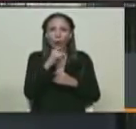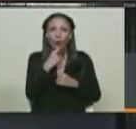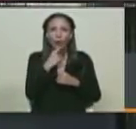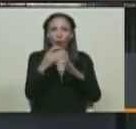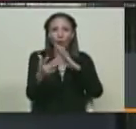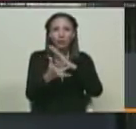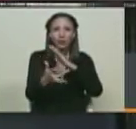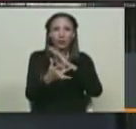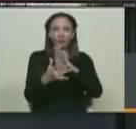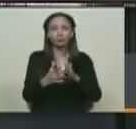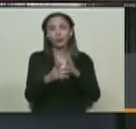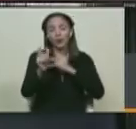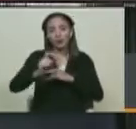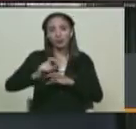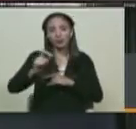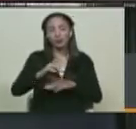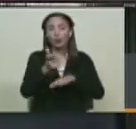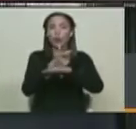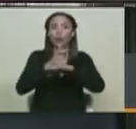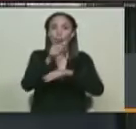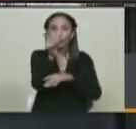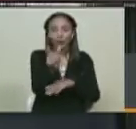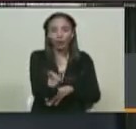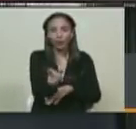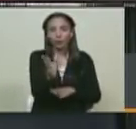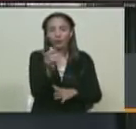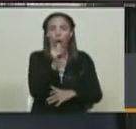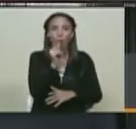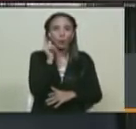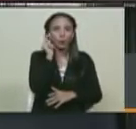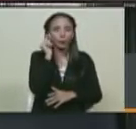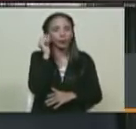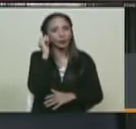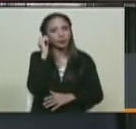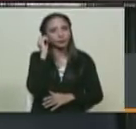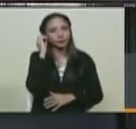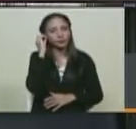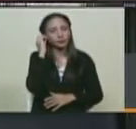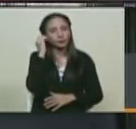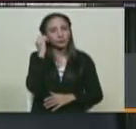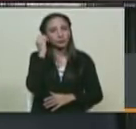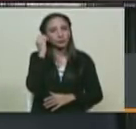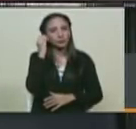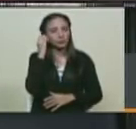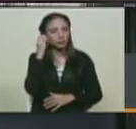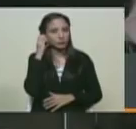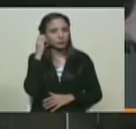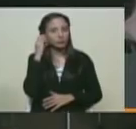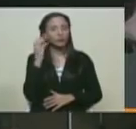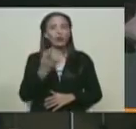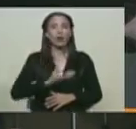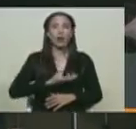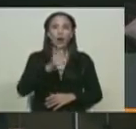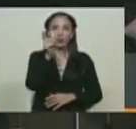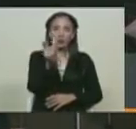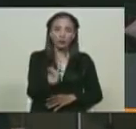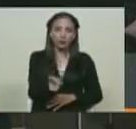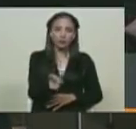A eso necesito a los gobernadores, gobernadoras, hermanos y hermanas, alcaldes,